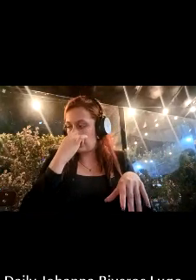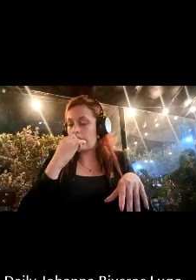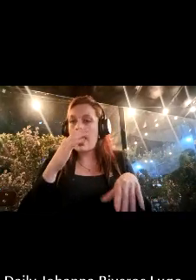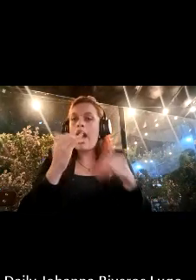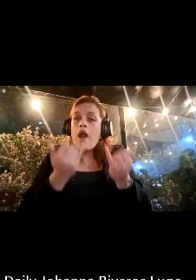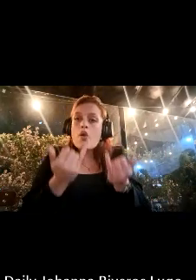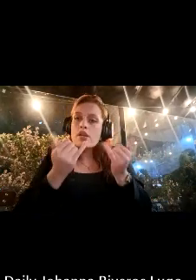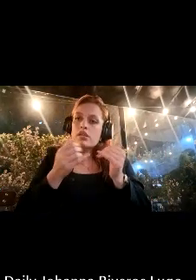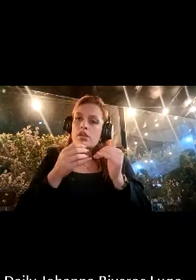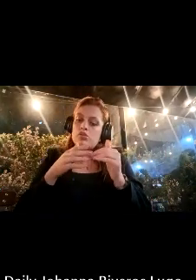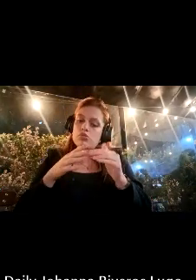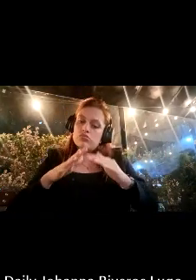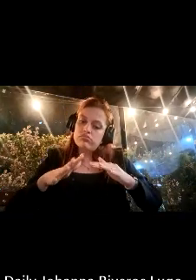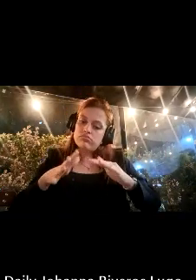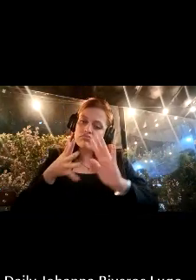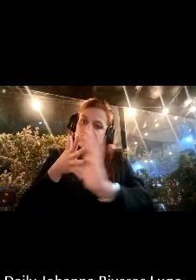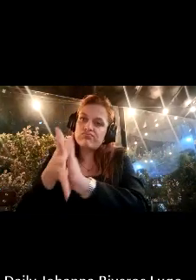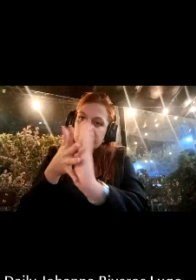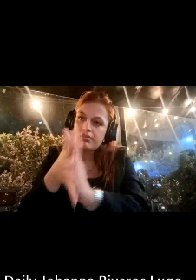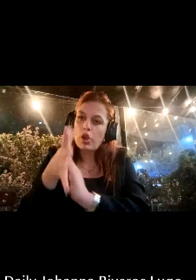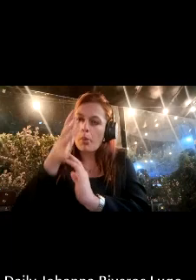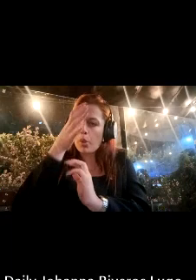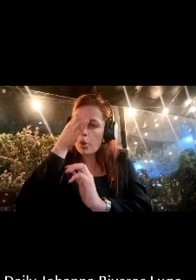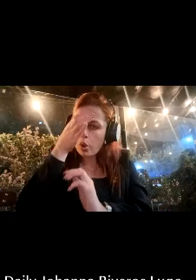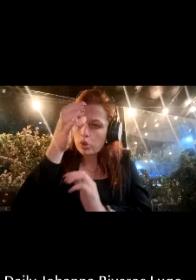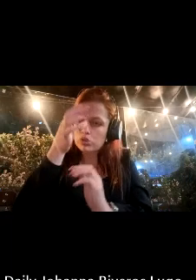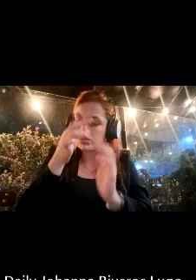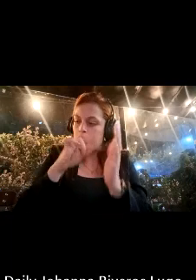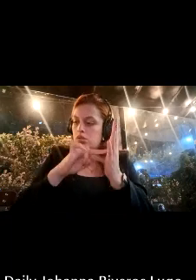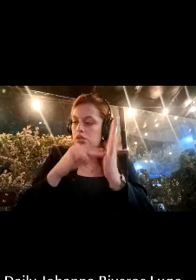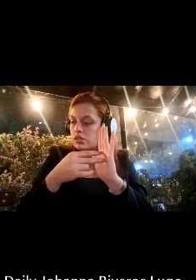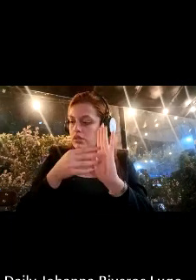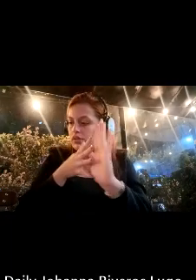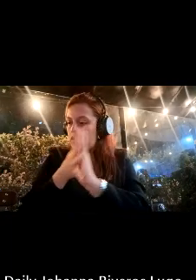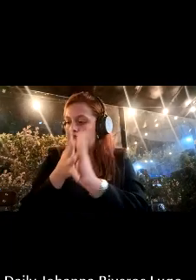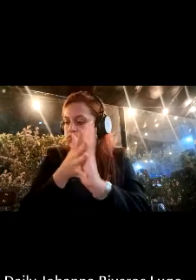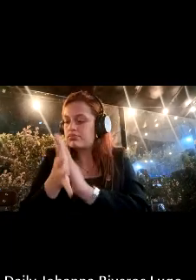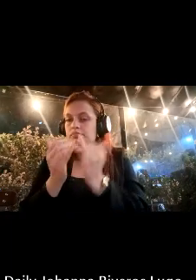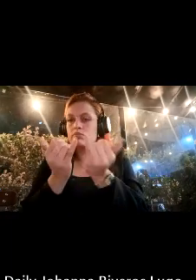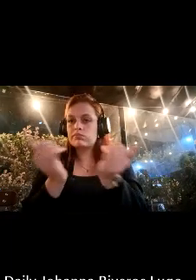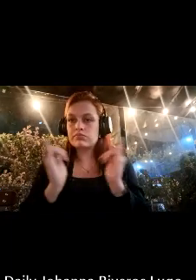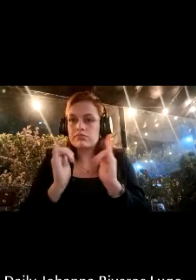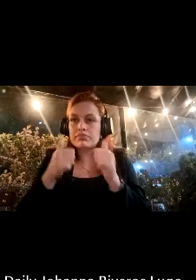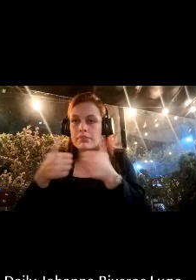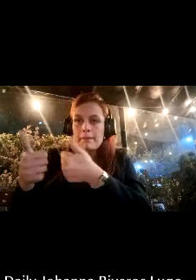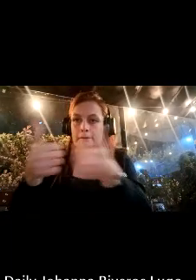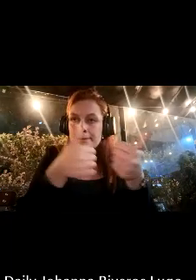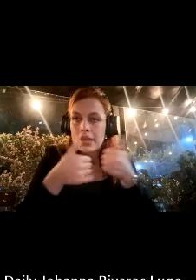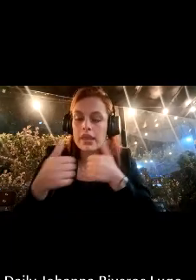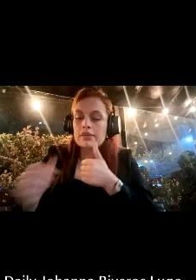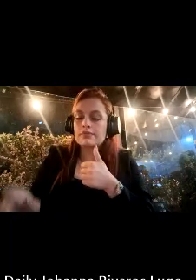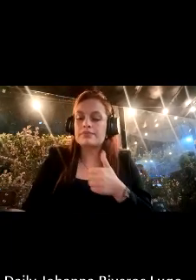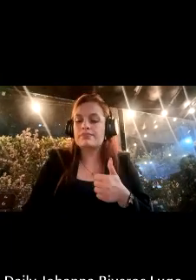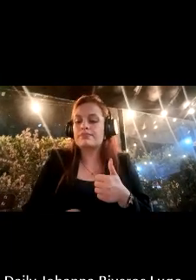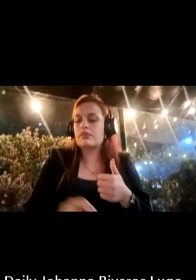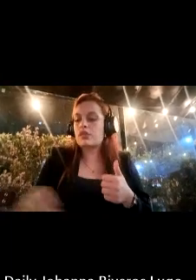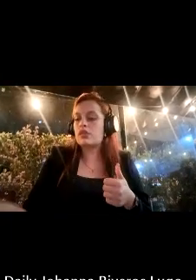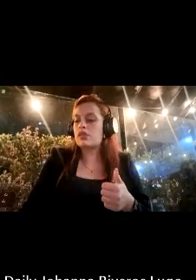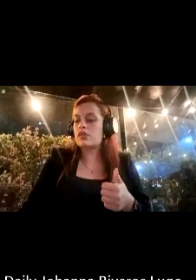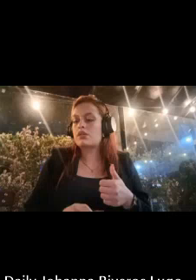una conceptualización de cada uno de esos fundamentos. Física cuántica. Estudia los átomos,